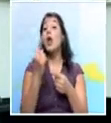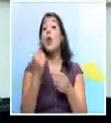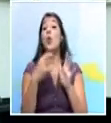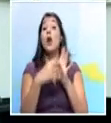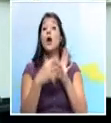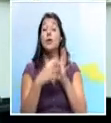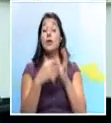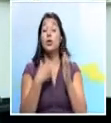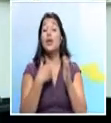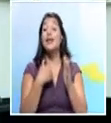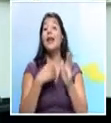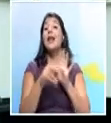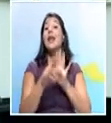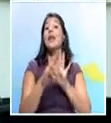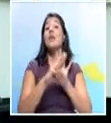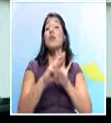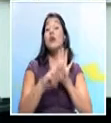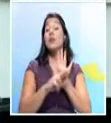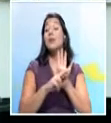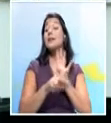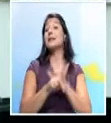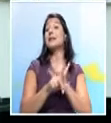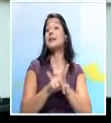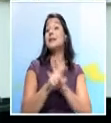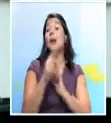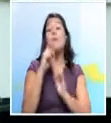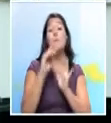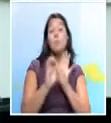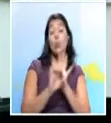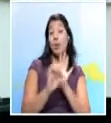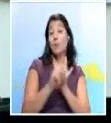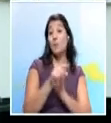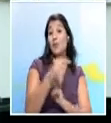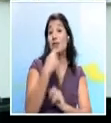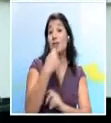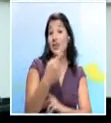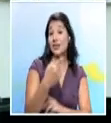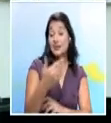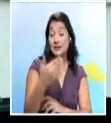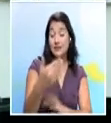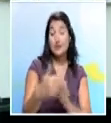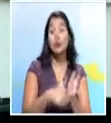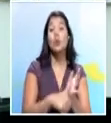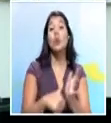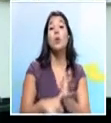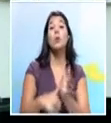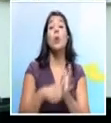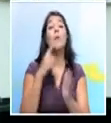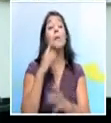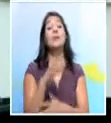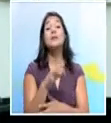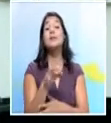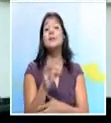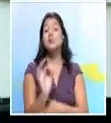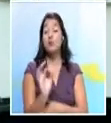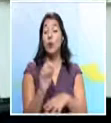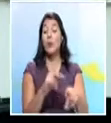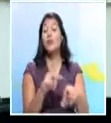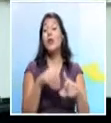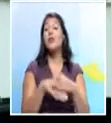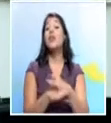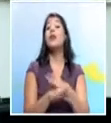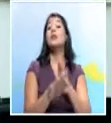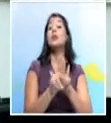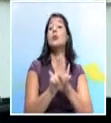artículos del reglamento legislativo. Él objeta, por ejemplo, cuando fue la votación para la elección del directorio legislativo, que los votos en blanco